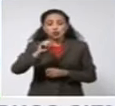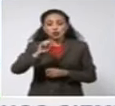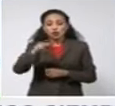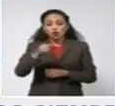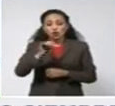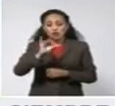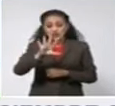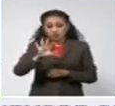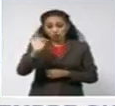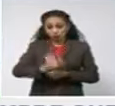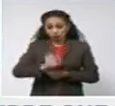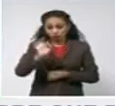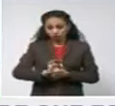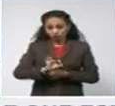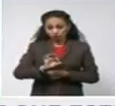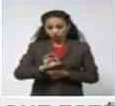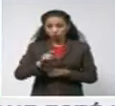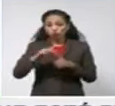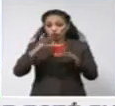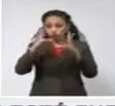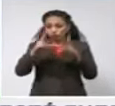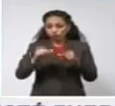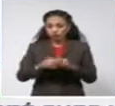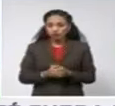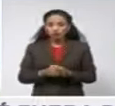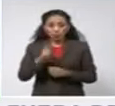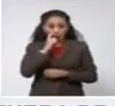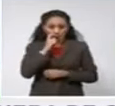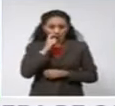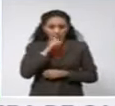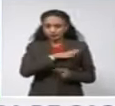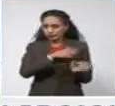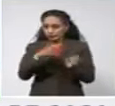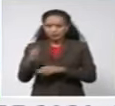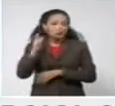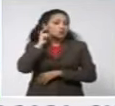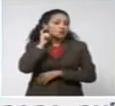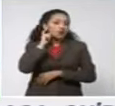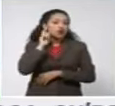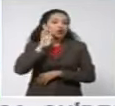en el acumulado y el femenino con un